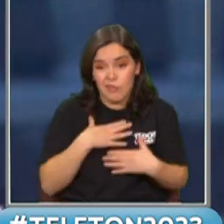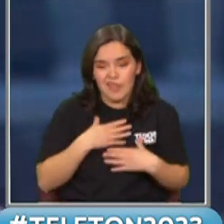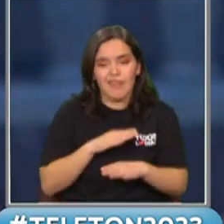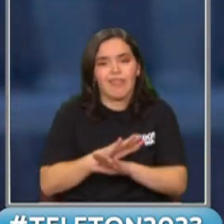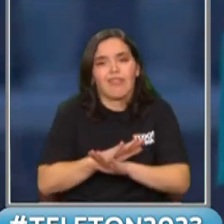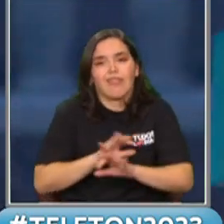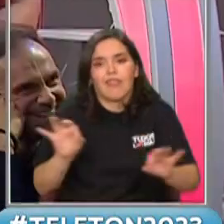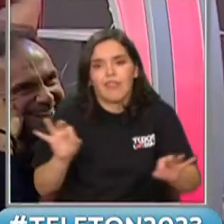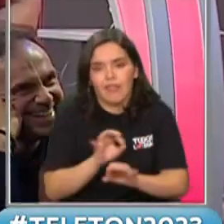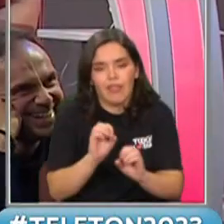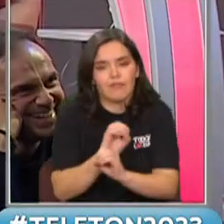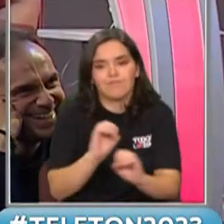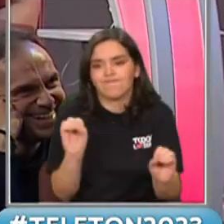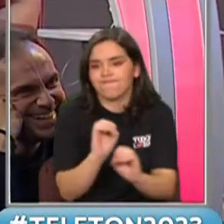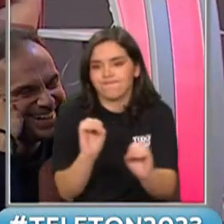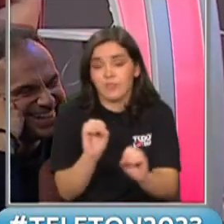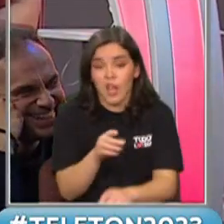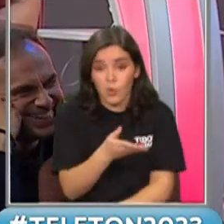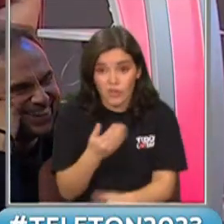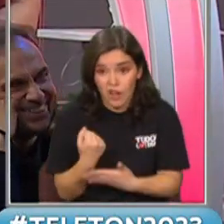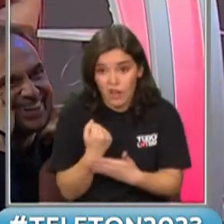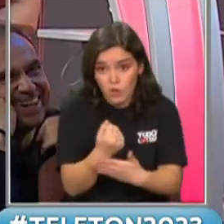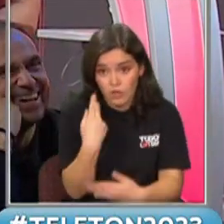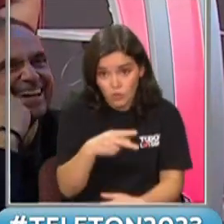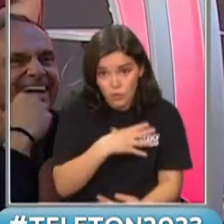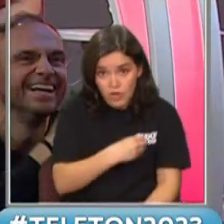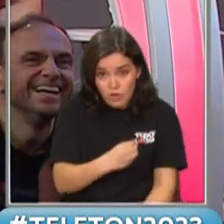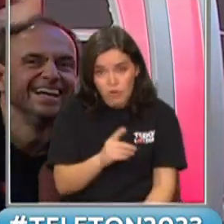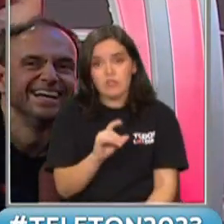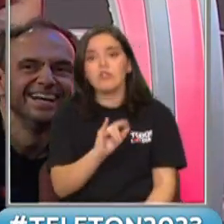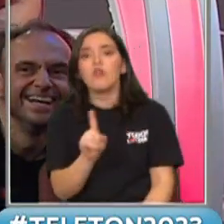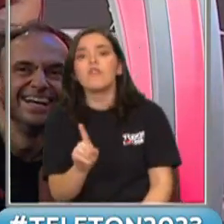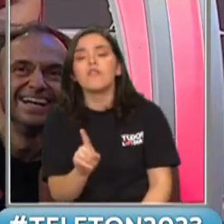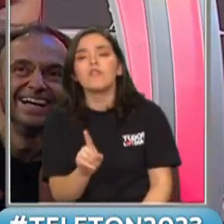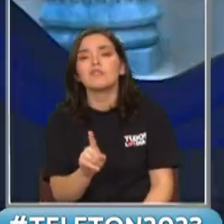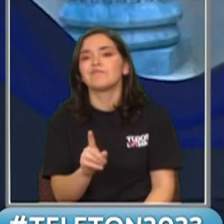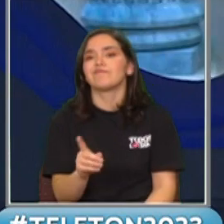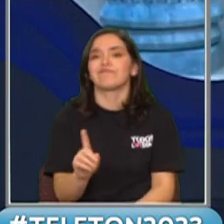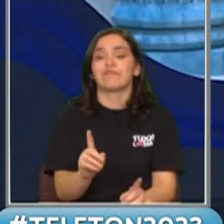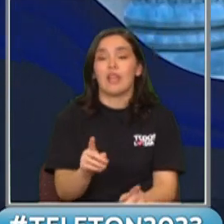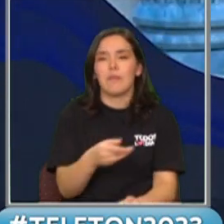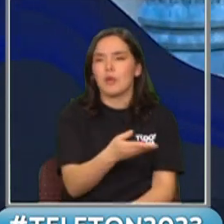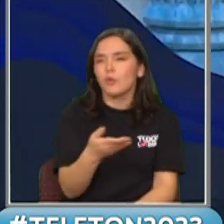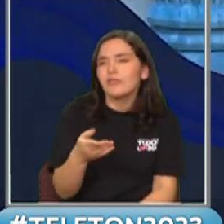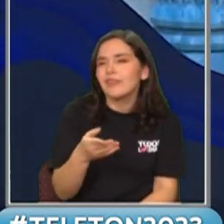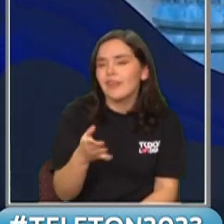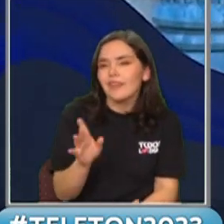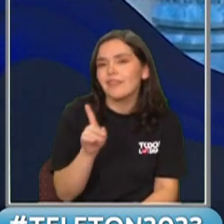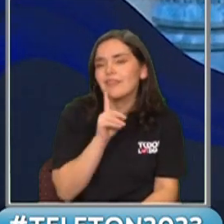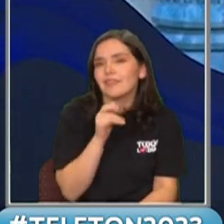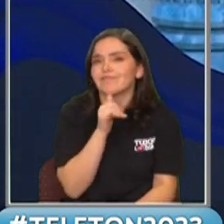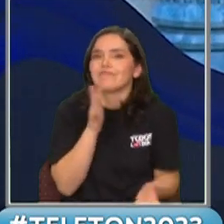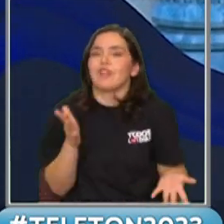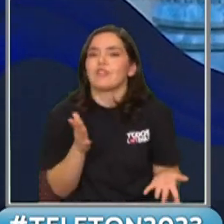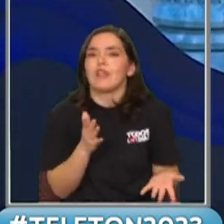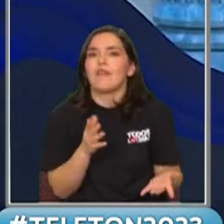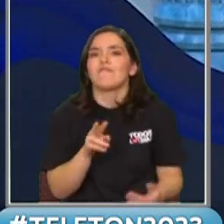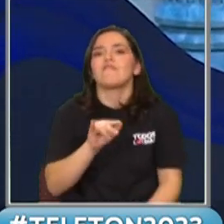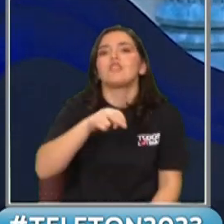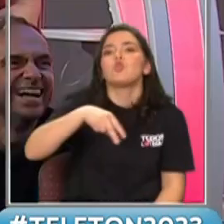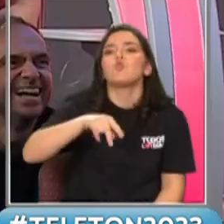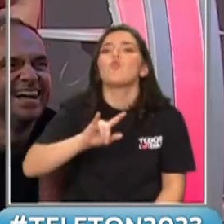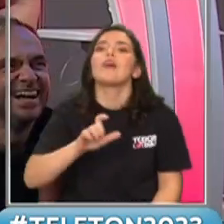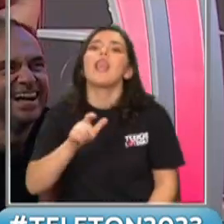porque o sea a usted le ayudan su hijos no pero Ed viñuela